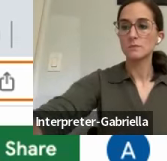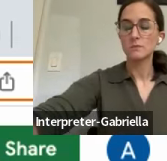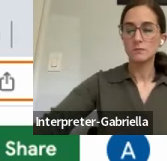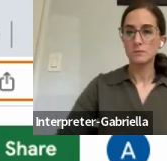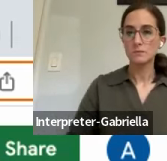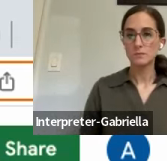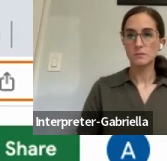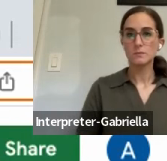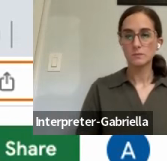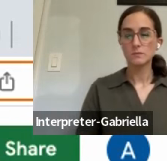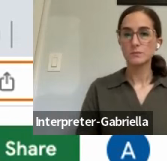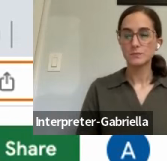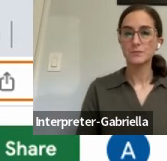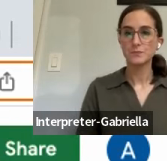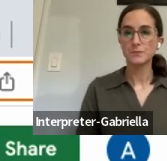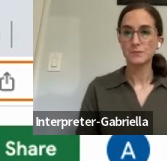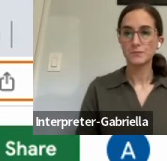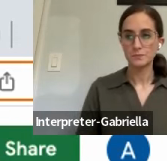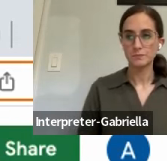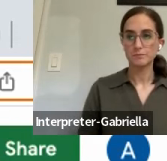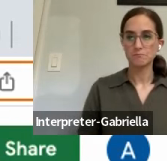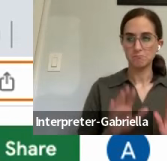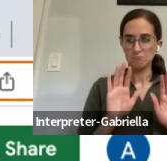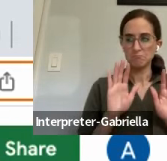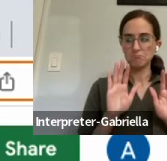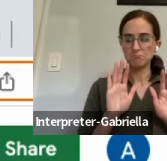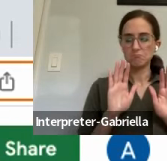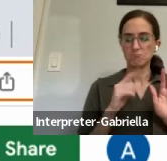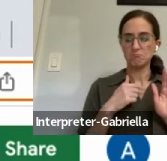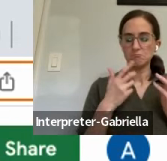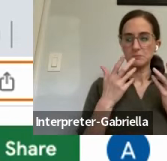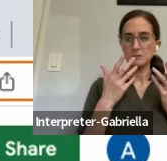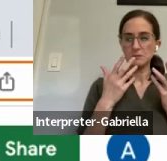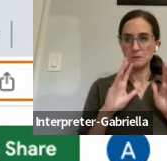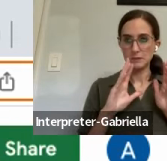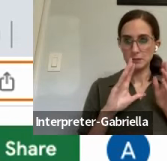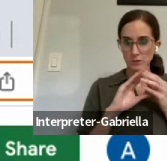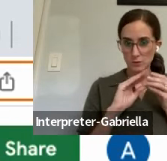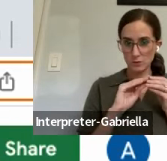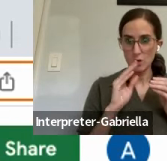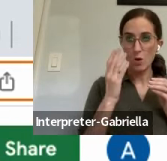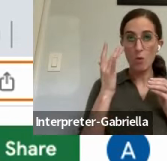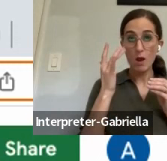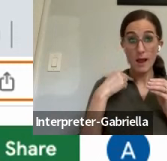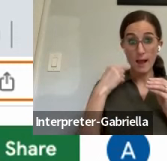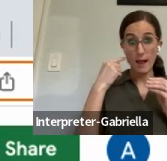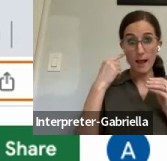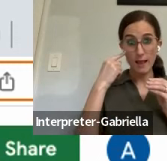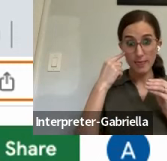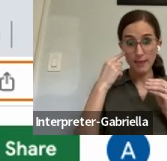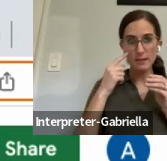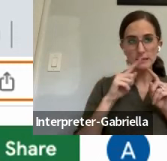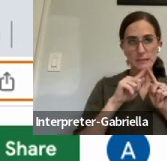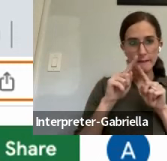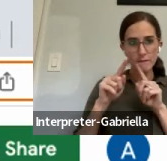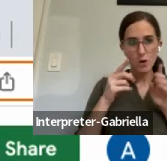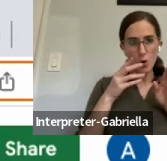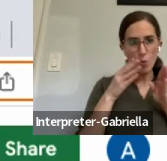And so I'll end there, just as I think there's ways for us to look at how we could combine some of this to